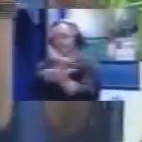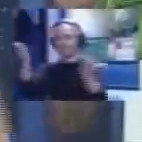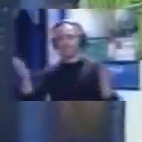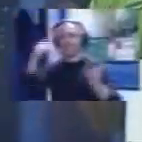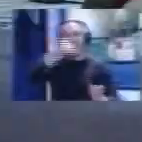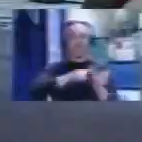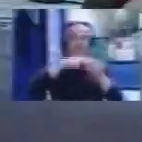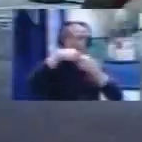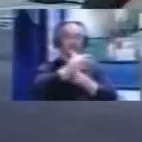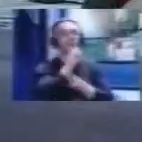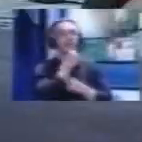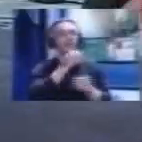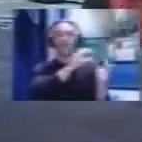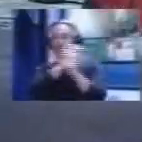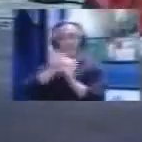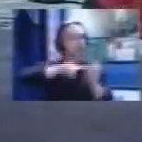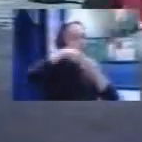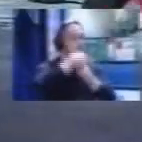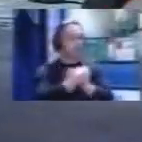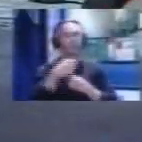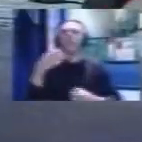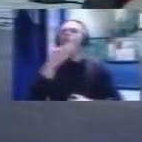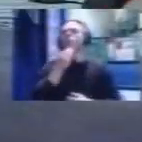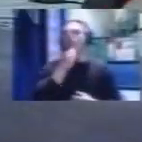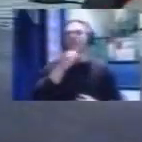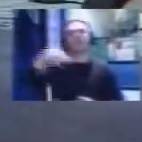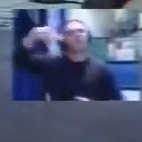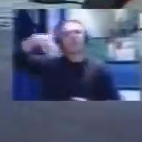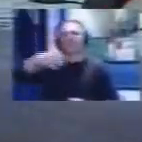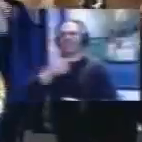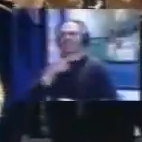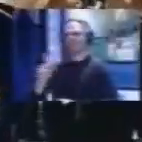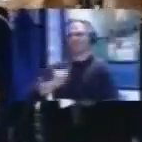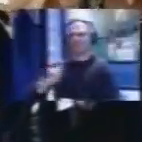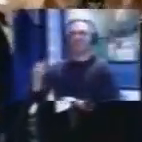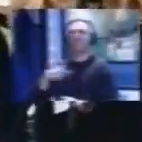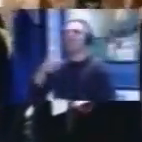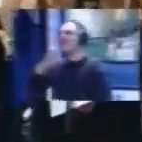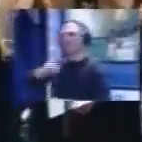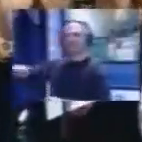Una que da Wimes,